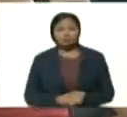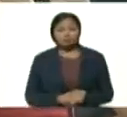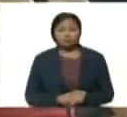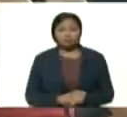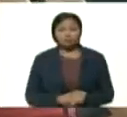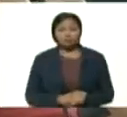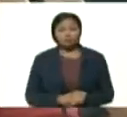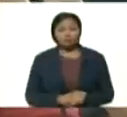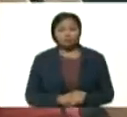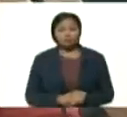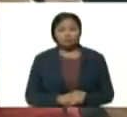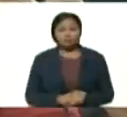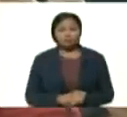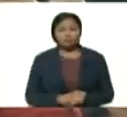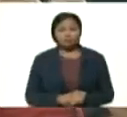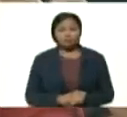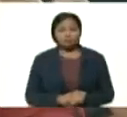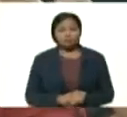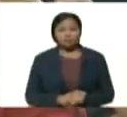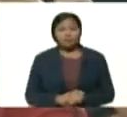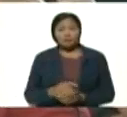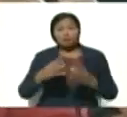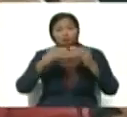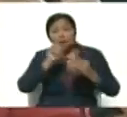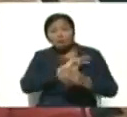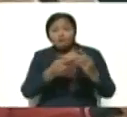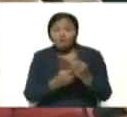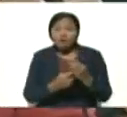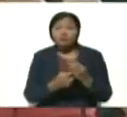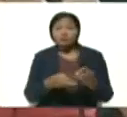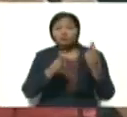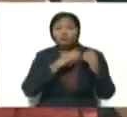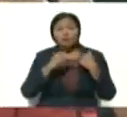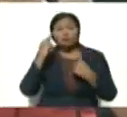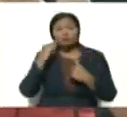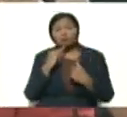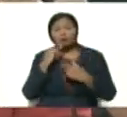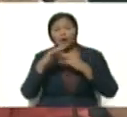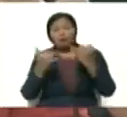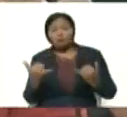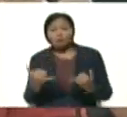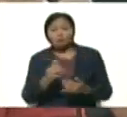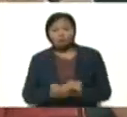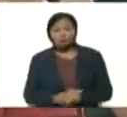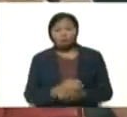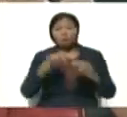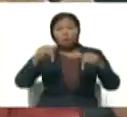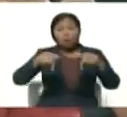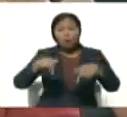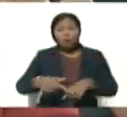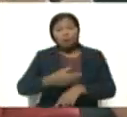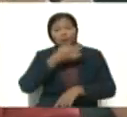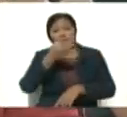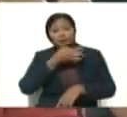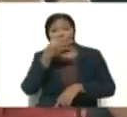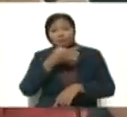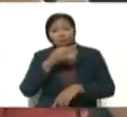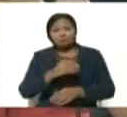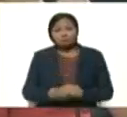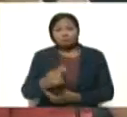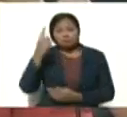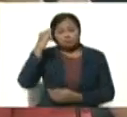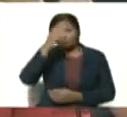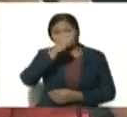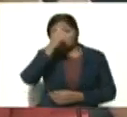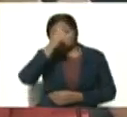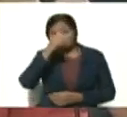para activar la fuerza de tarea Simón Bolívar. Y hoy, a esta hora de la tarde del día